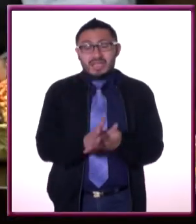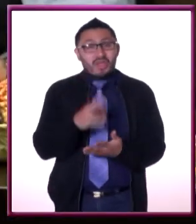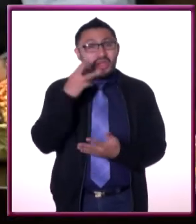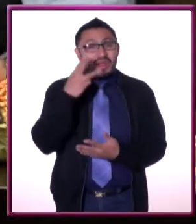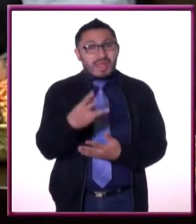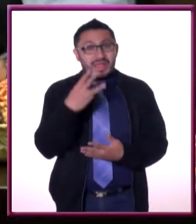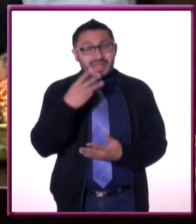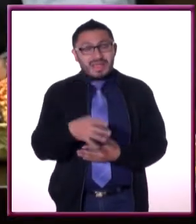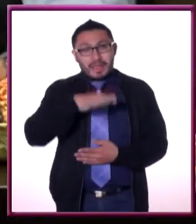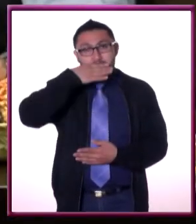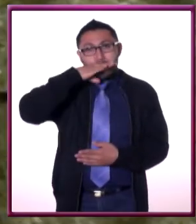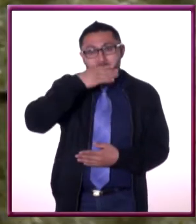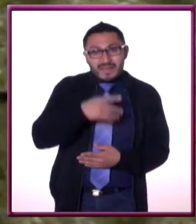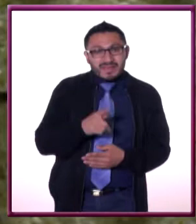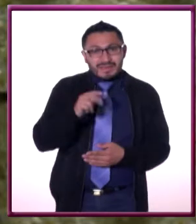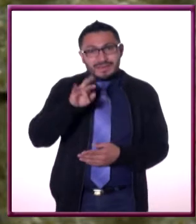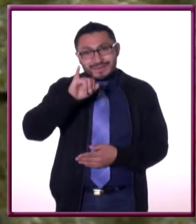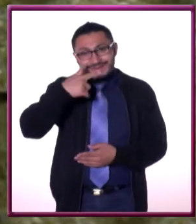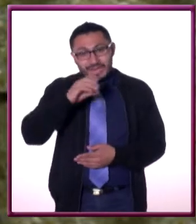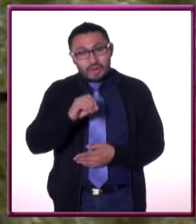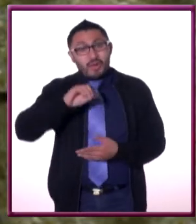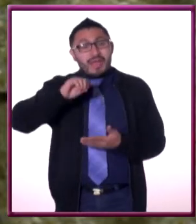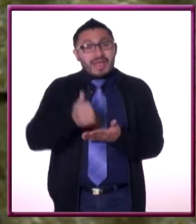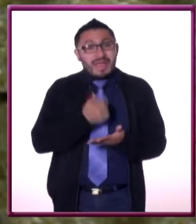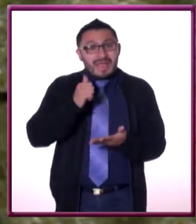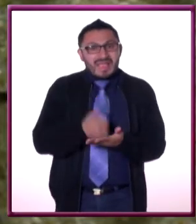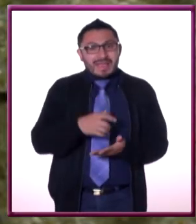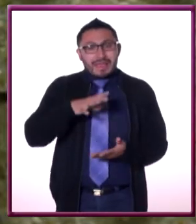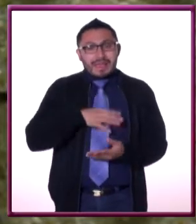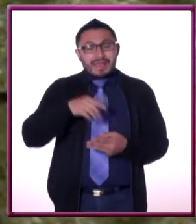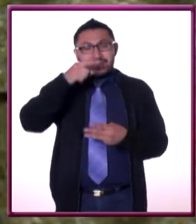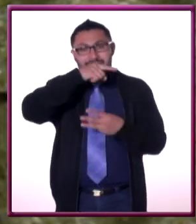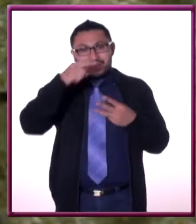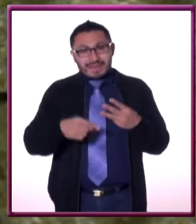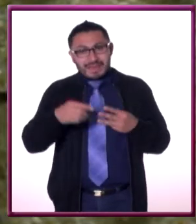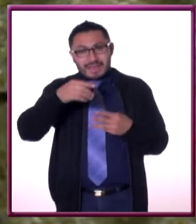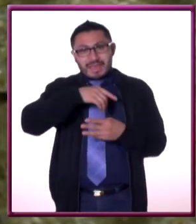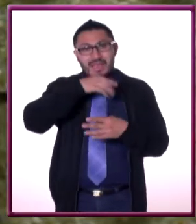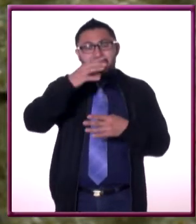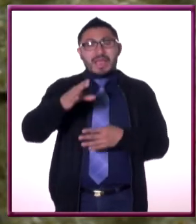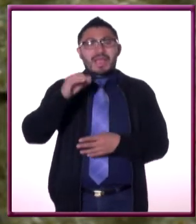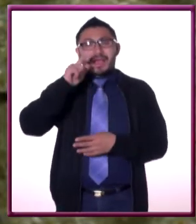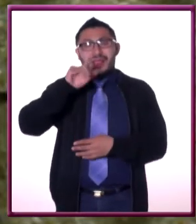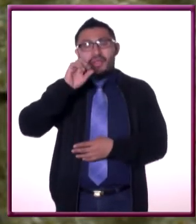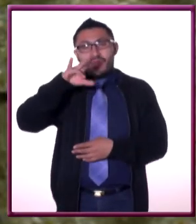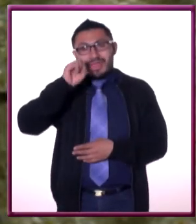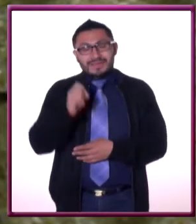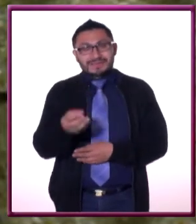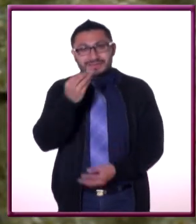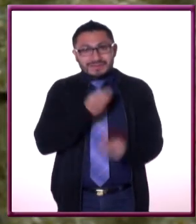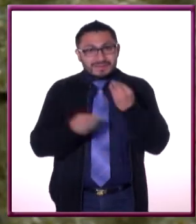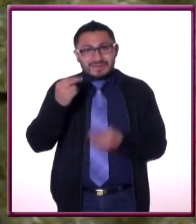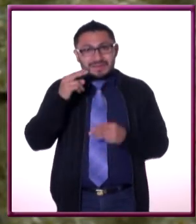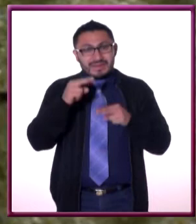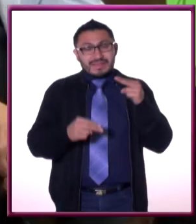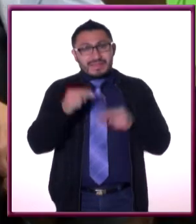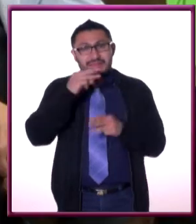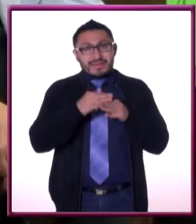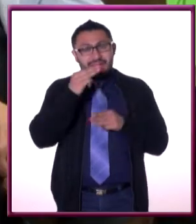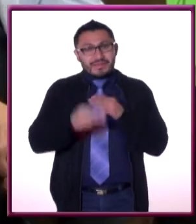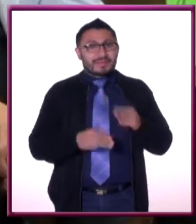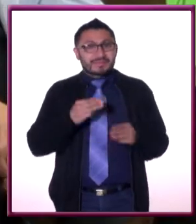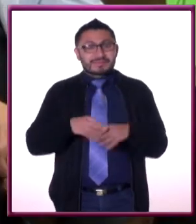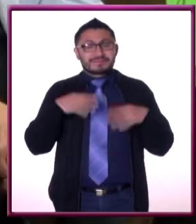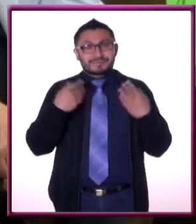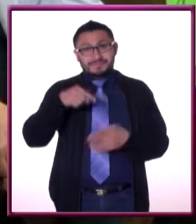3, que es el maíz, el trigo y el arroz, cubren las 3/4 partes de las calorías consumidas a nivel mundial,